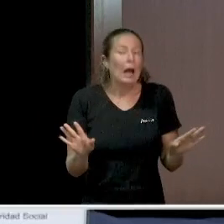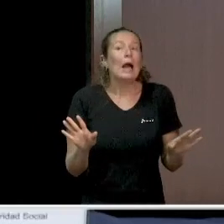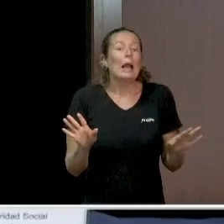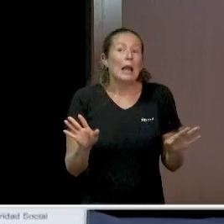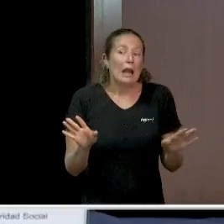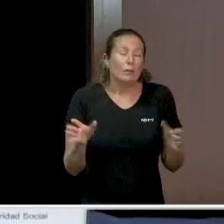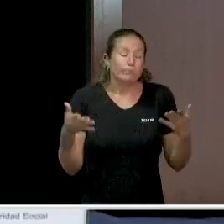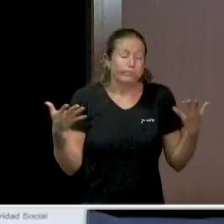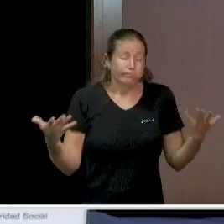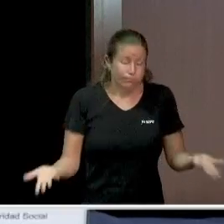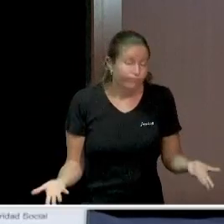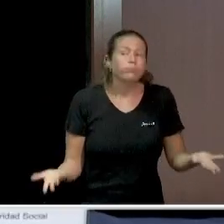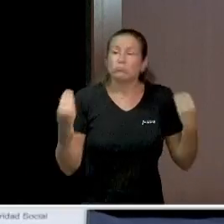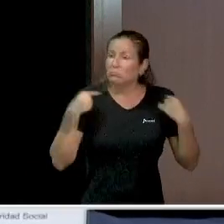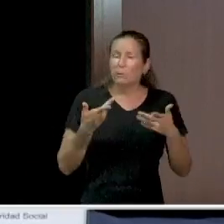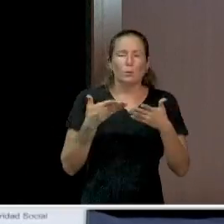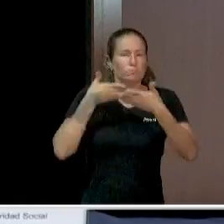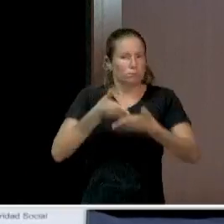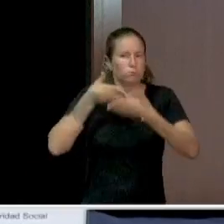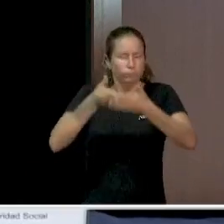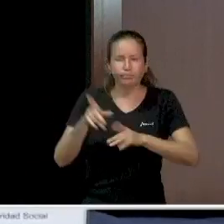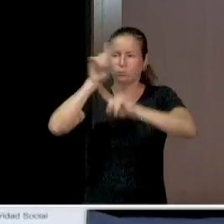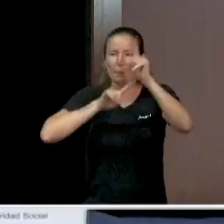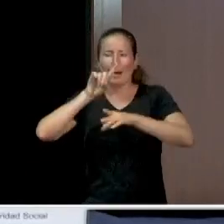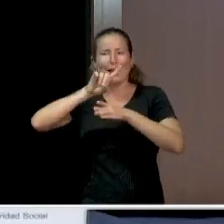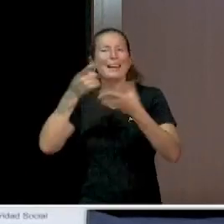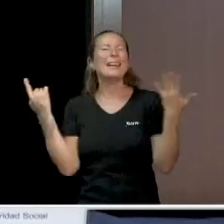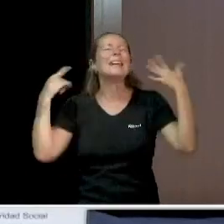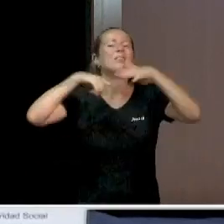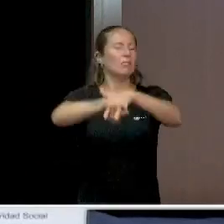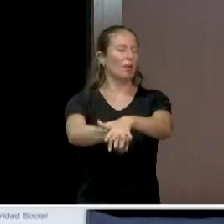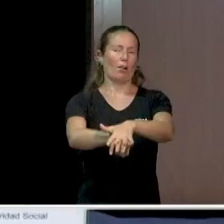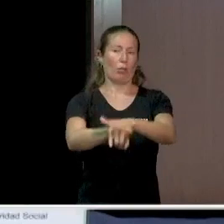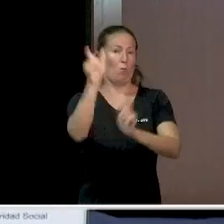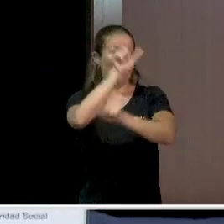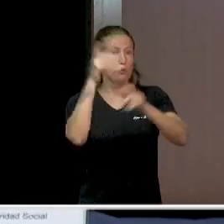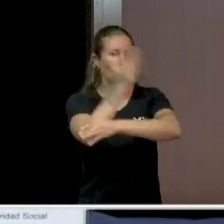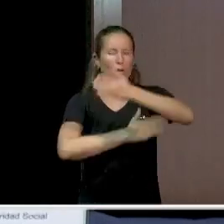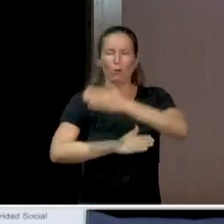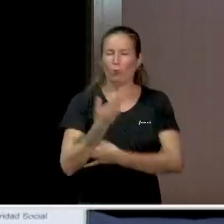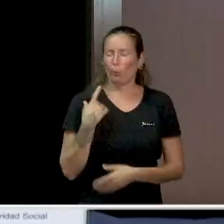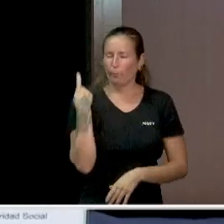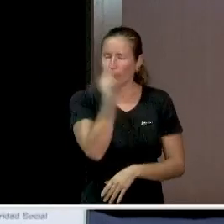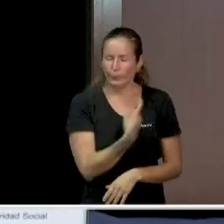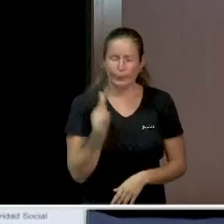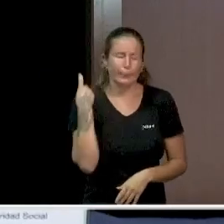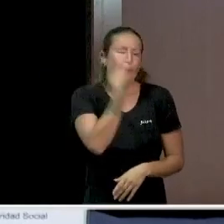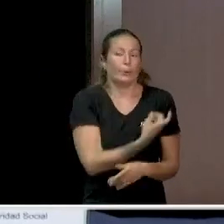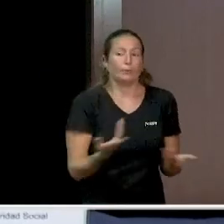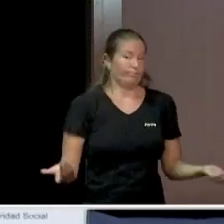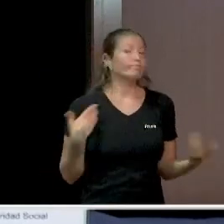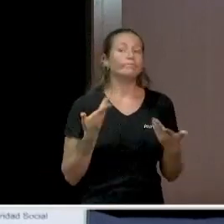de las dificultades de integración que padecen las personas con discapacidad y que relegan, de hecho,